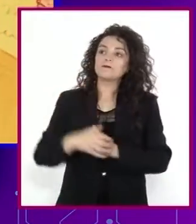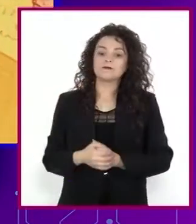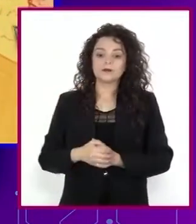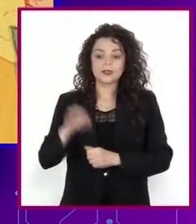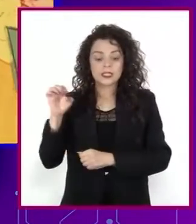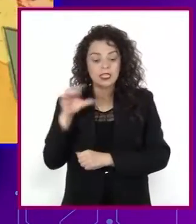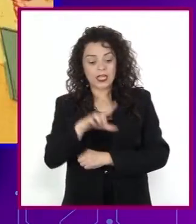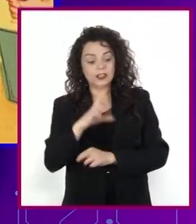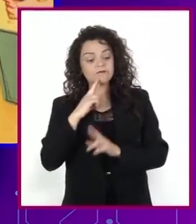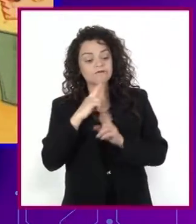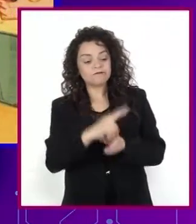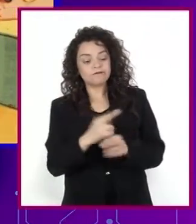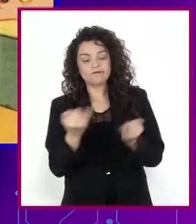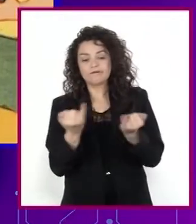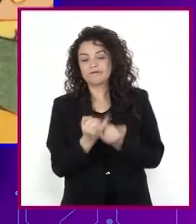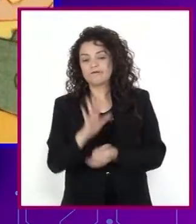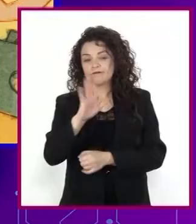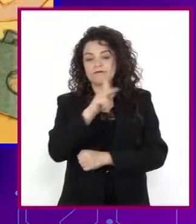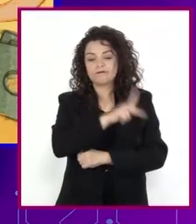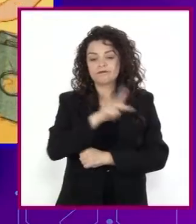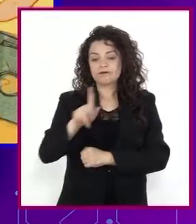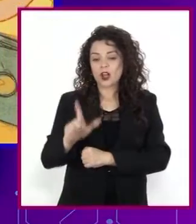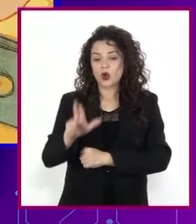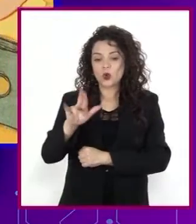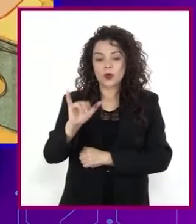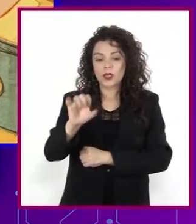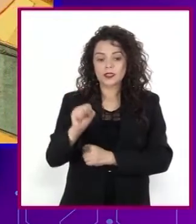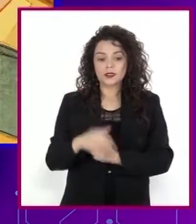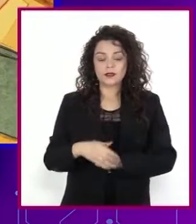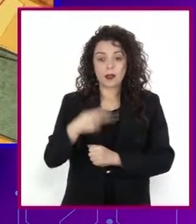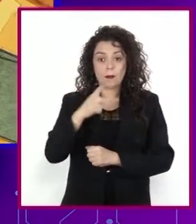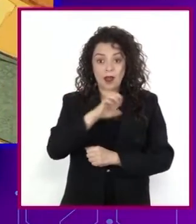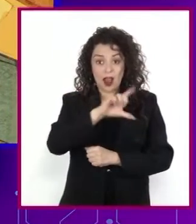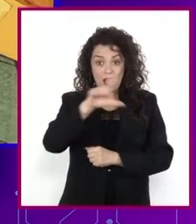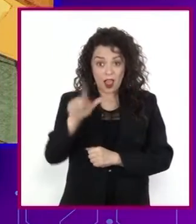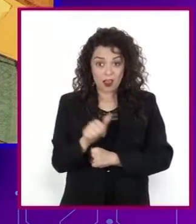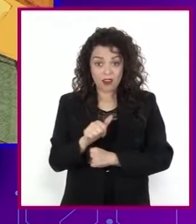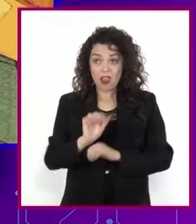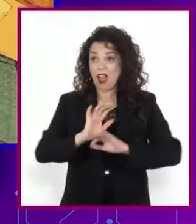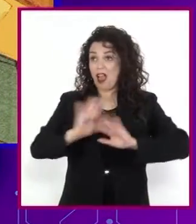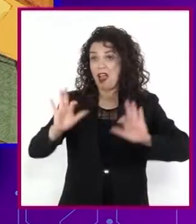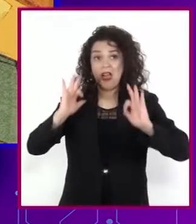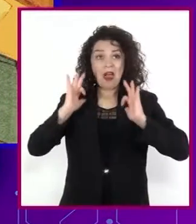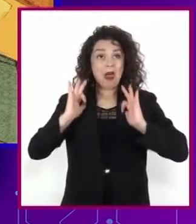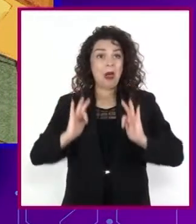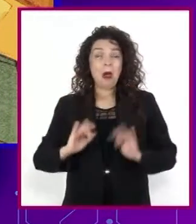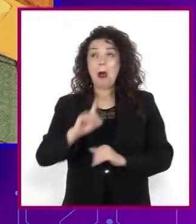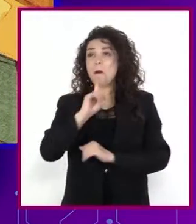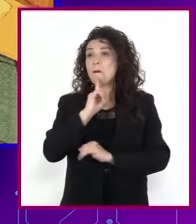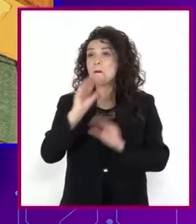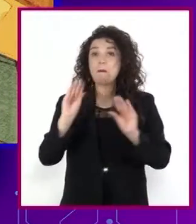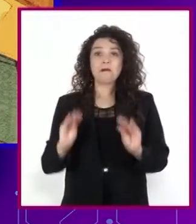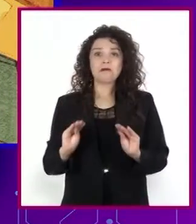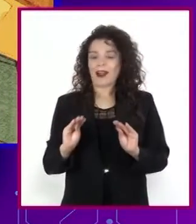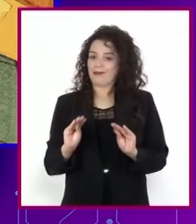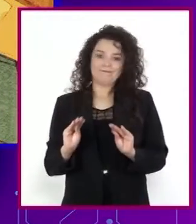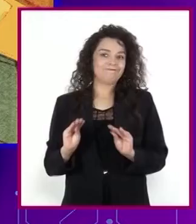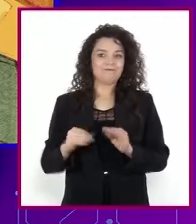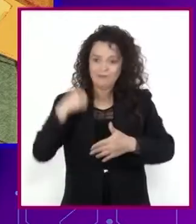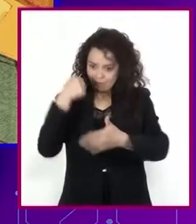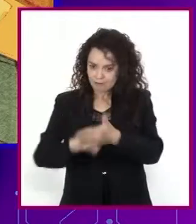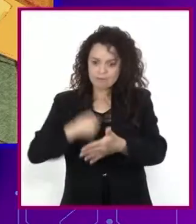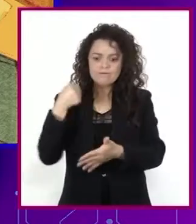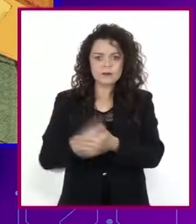o menos lo mismo que le había dicho Luis, pero ella no se quedó conforme. Insistió en que no era